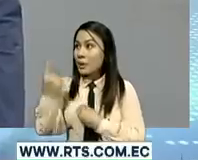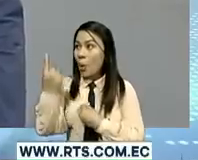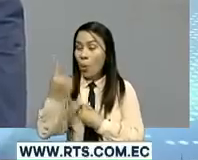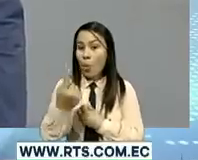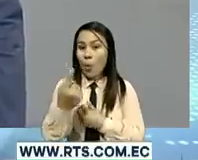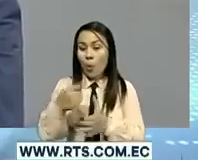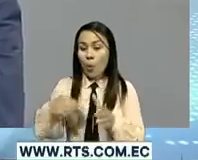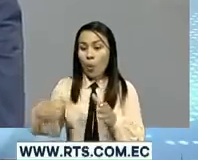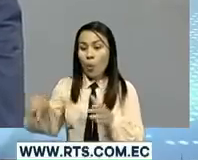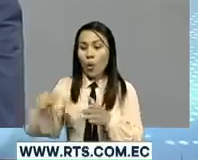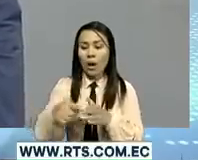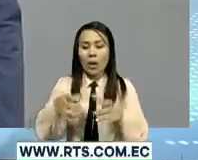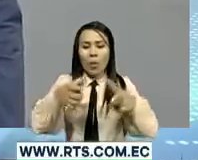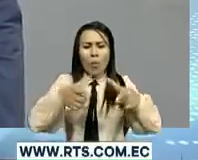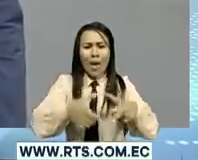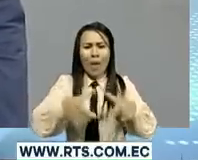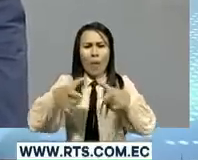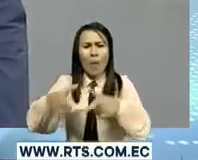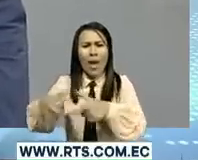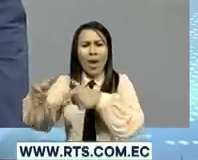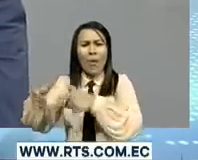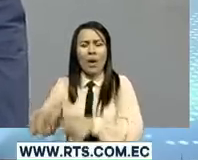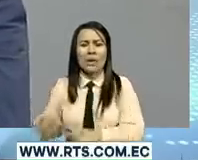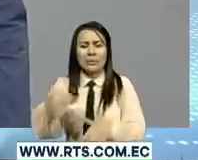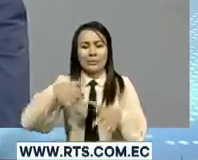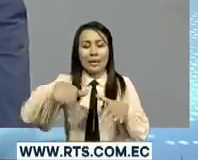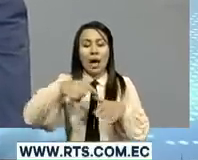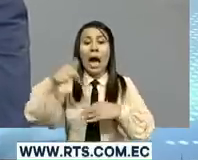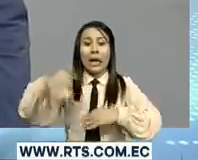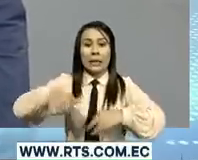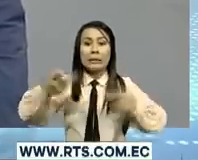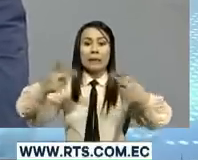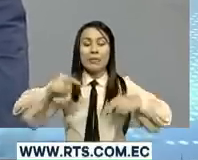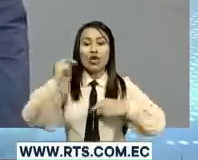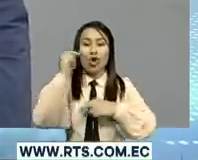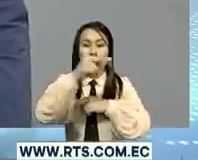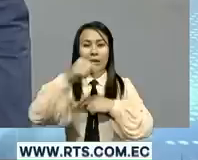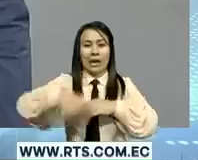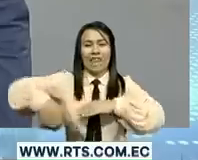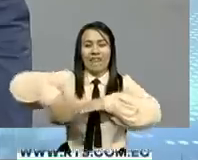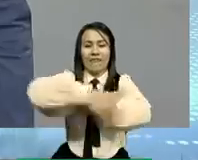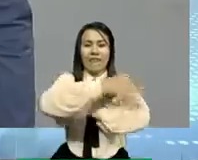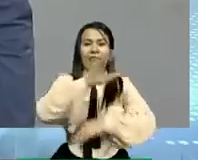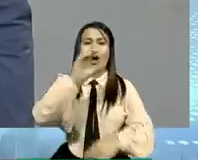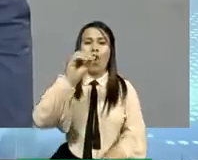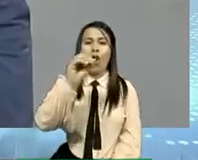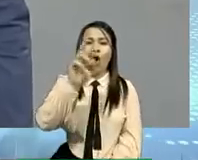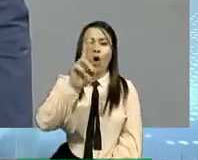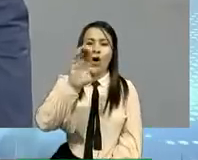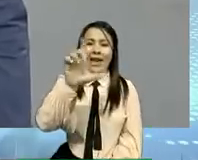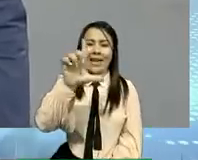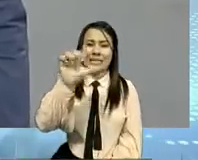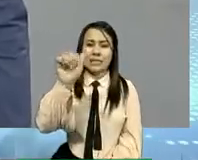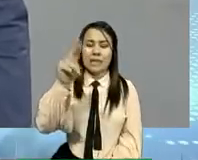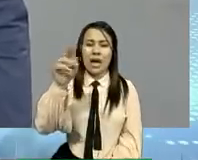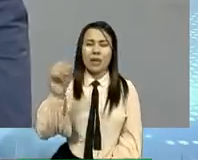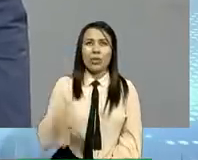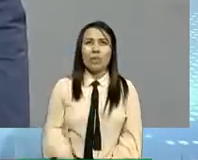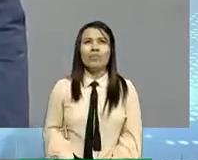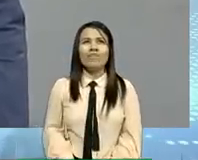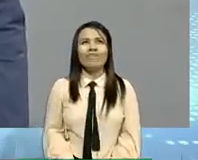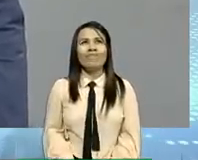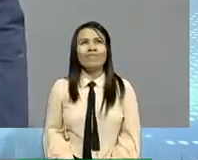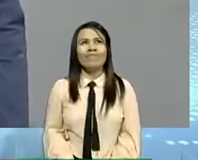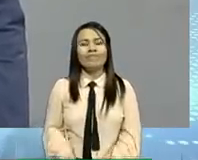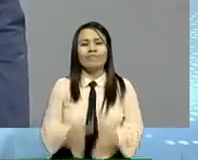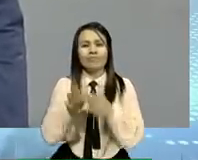ya vemos cráteres en la ciudad. Aquí en la avenida Orellana, cerca de... entre dos canales colegas que hay ahí